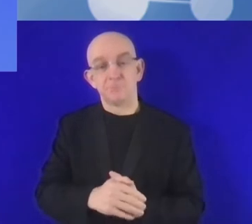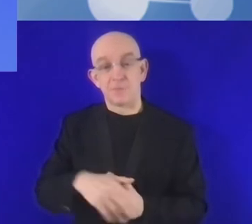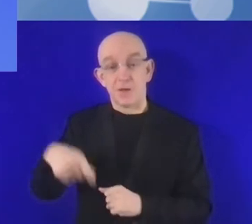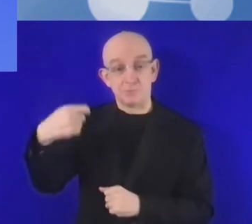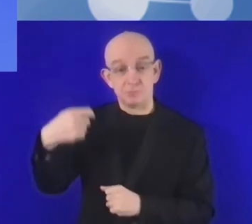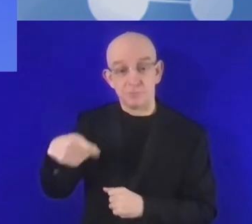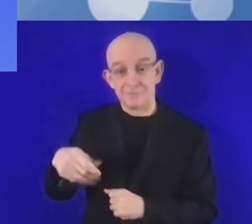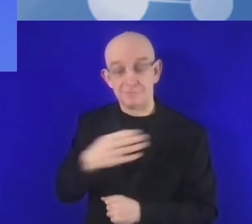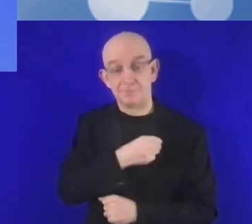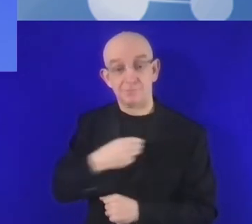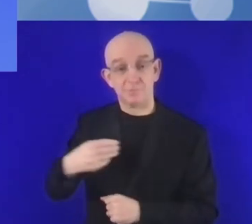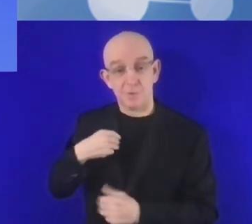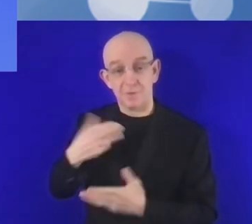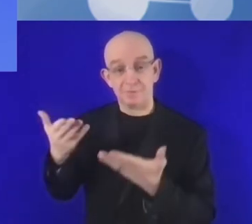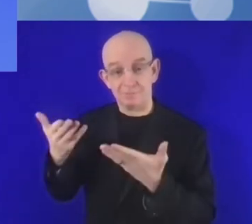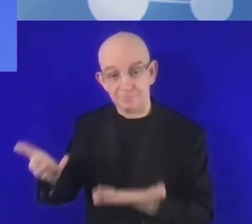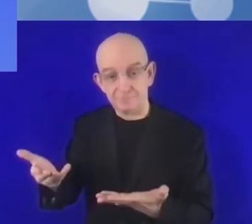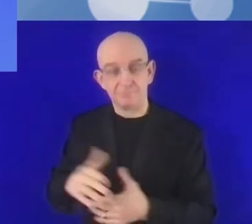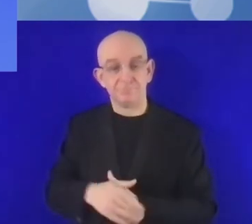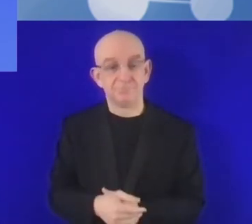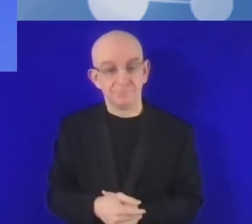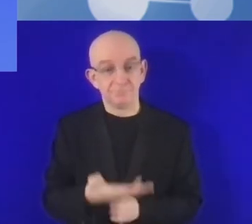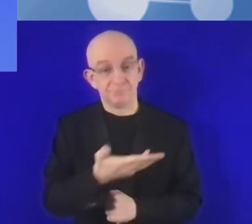señor alcalde de Katowice,